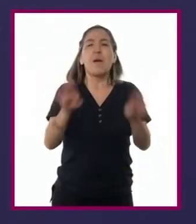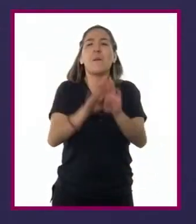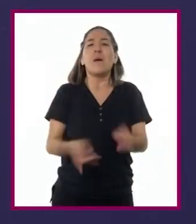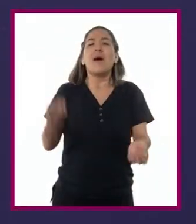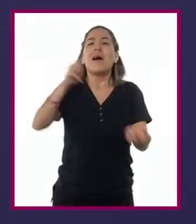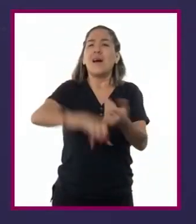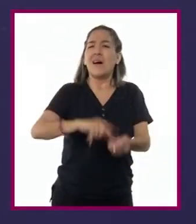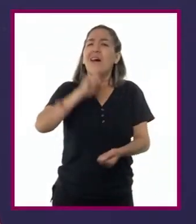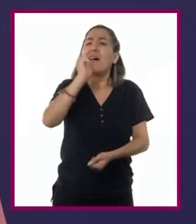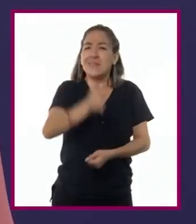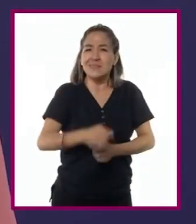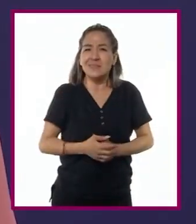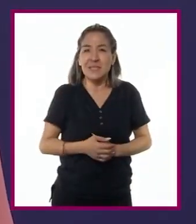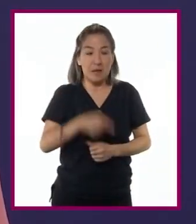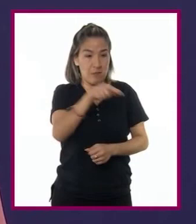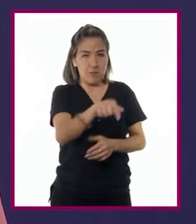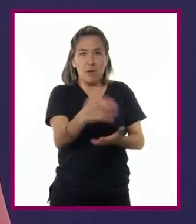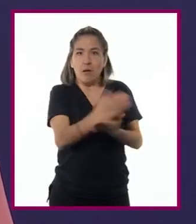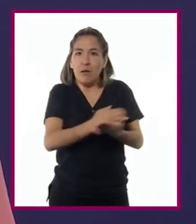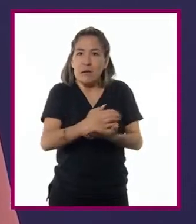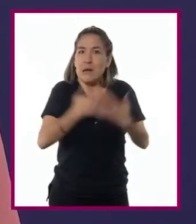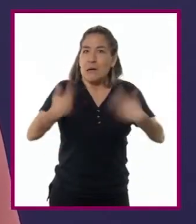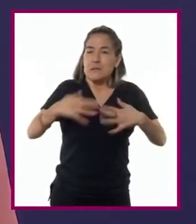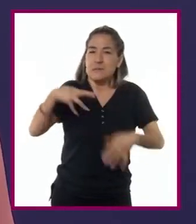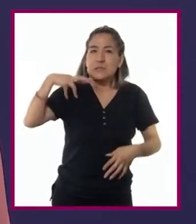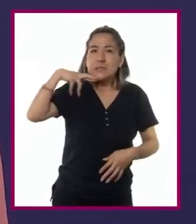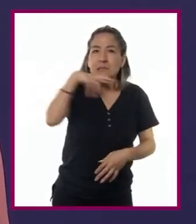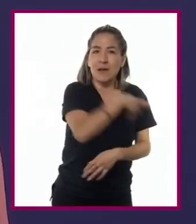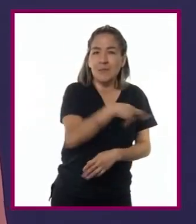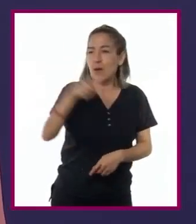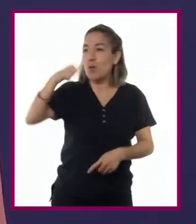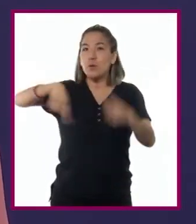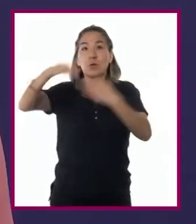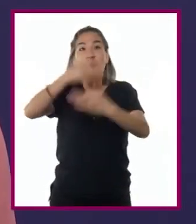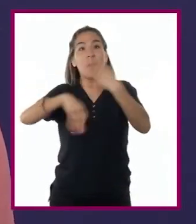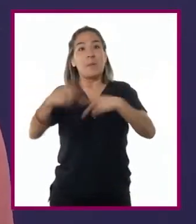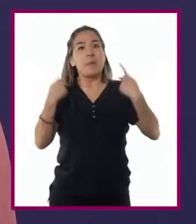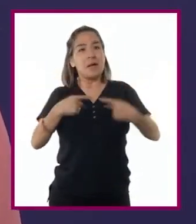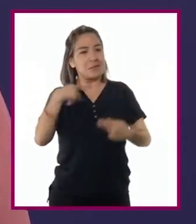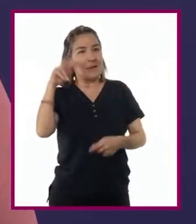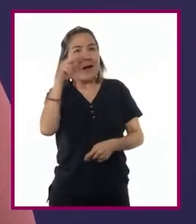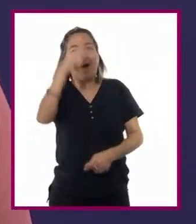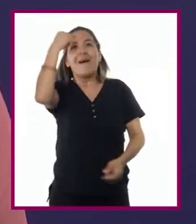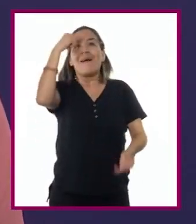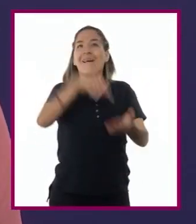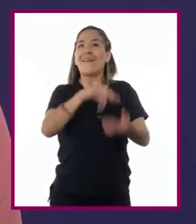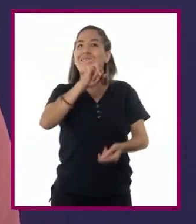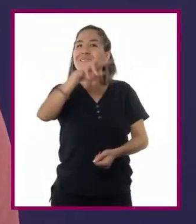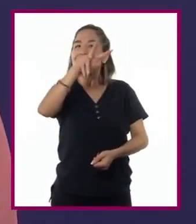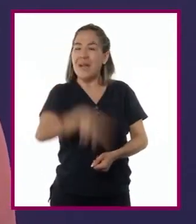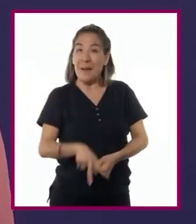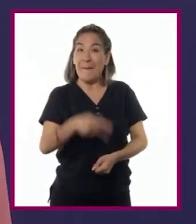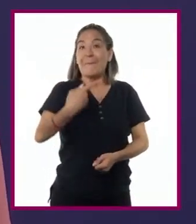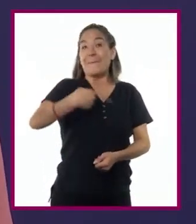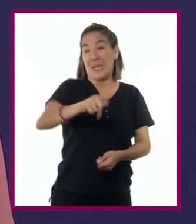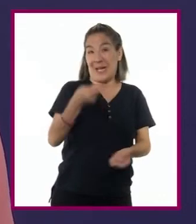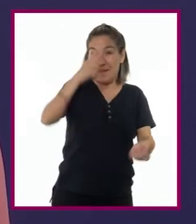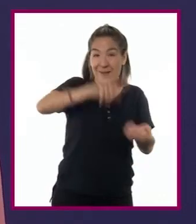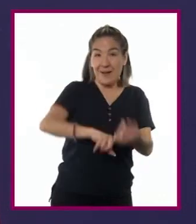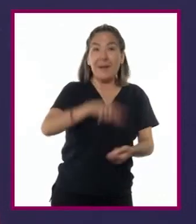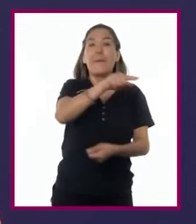supuesta eficacia de sus curaciones, adquirió prestigio en la corte francesa, siendo cercano de